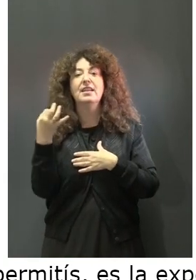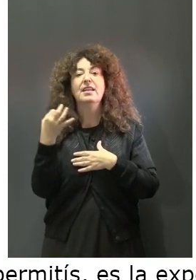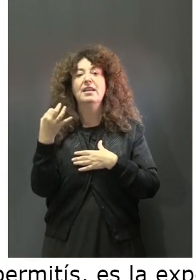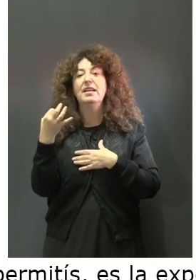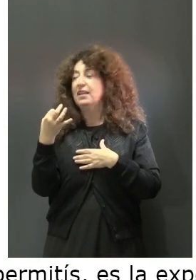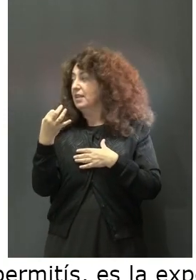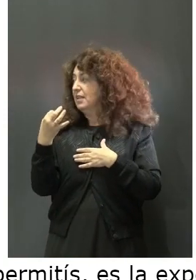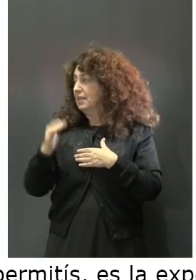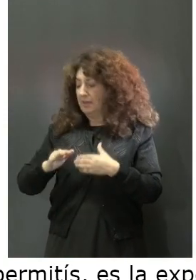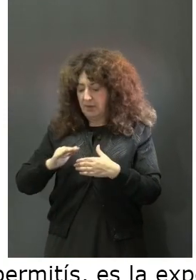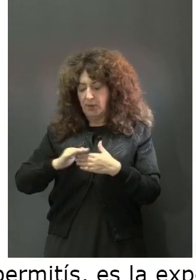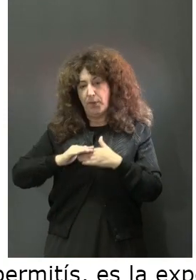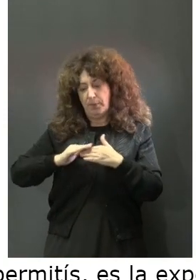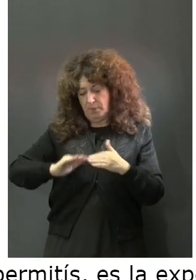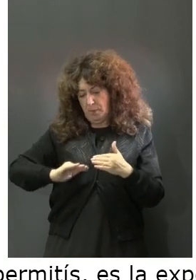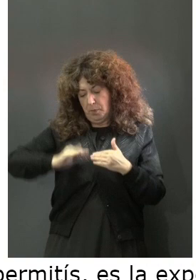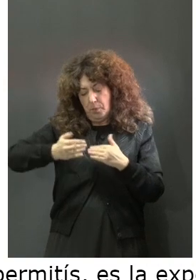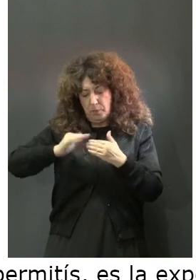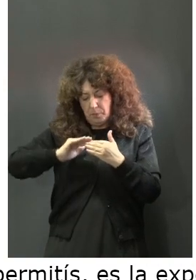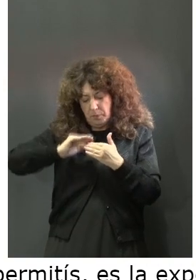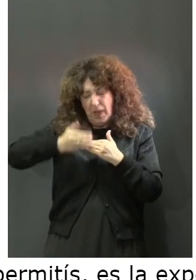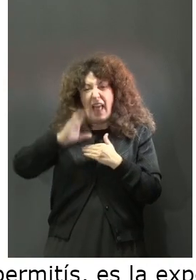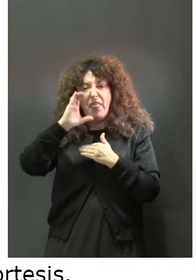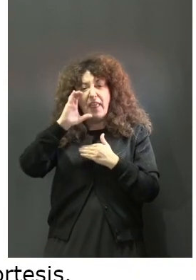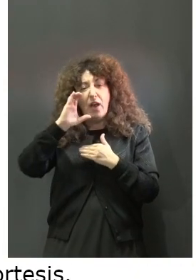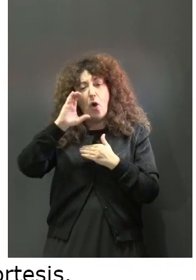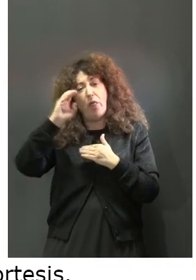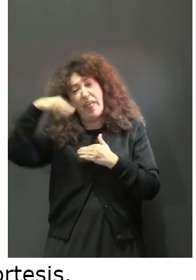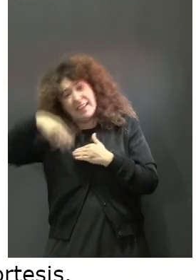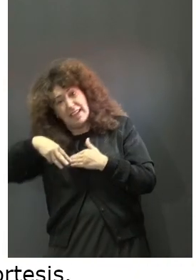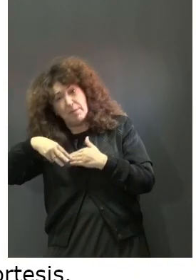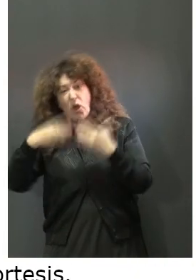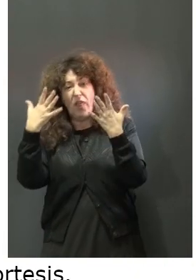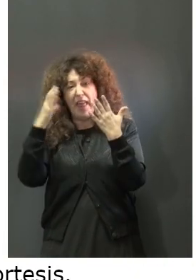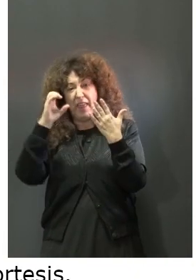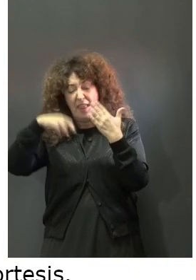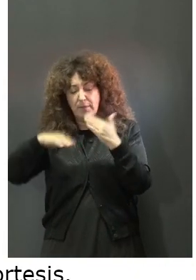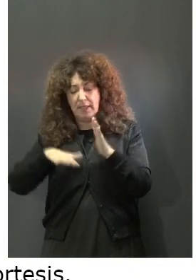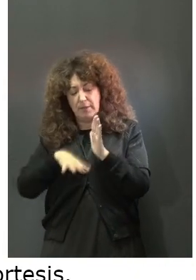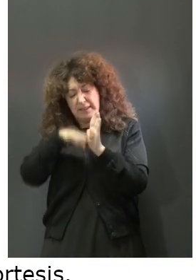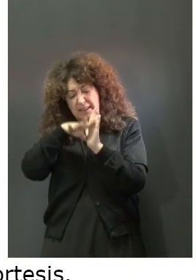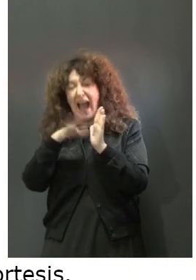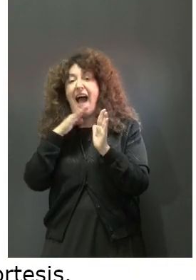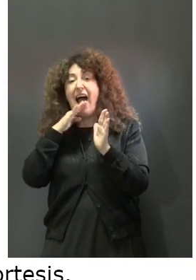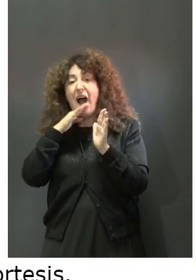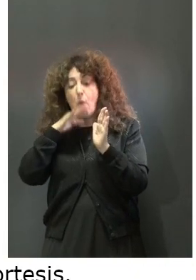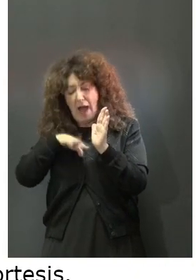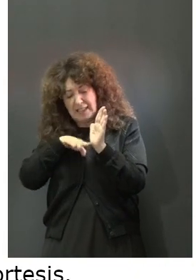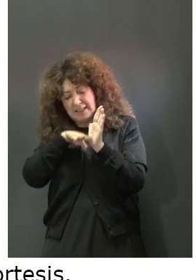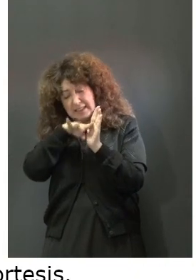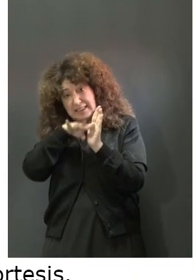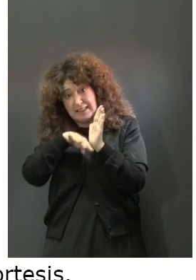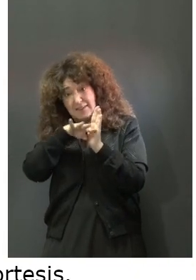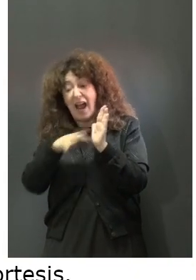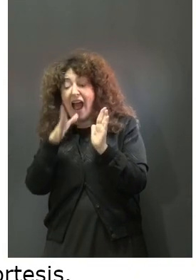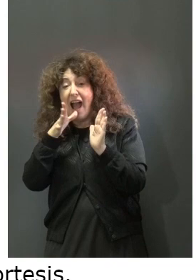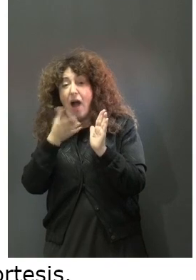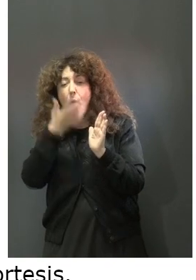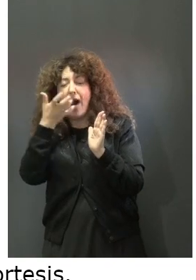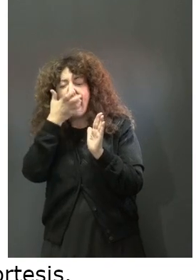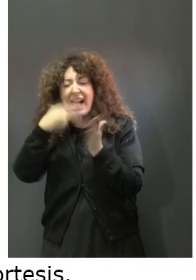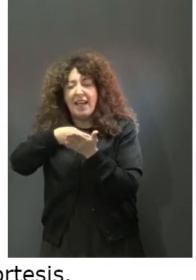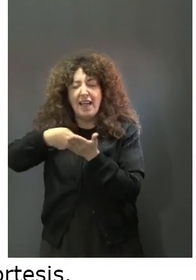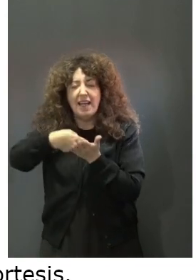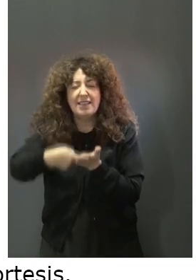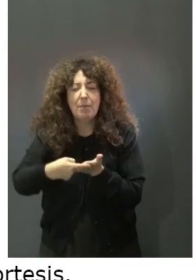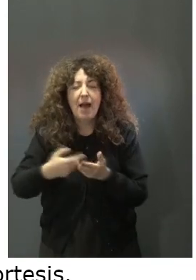cota cero, sino que tenga un bordillo de 5 centímetros, 10, que permita el almacenamiento de un poquito de agua y que así el agua caliente yo haga que